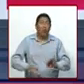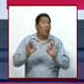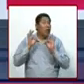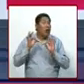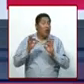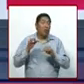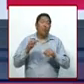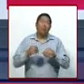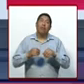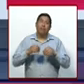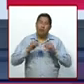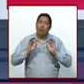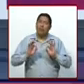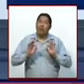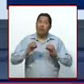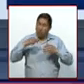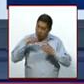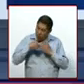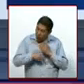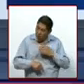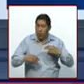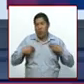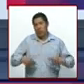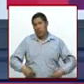las relaciones humanas auténticas y profundas.